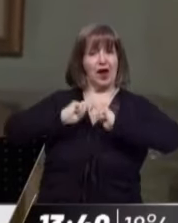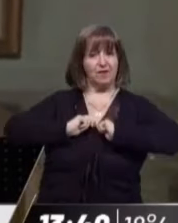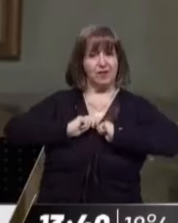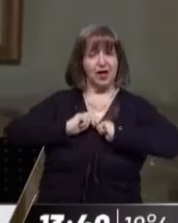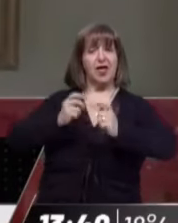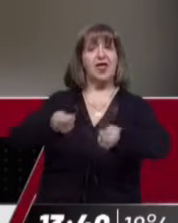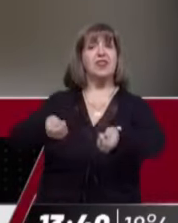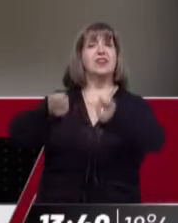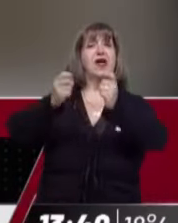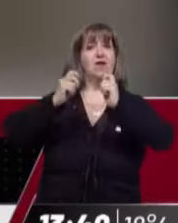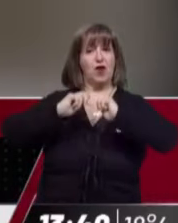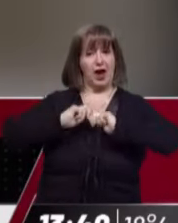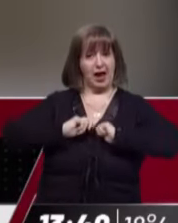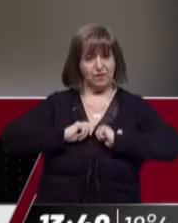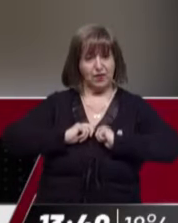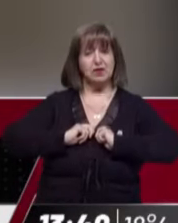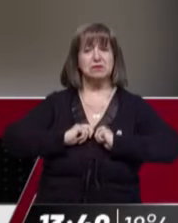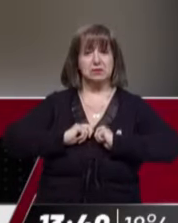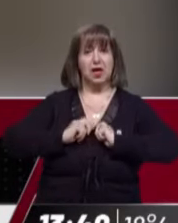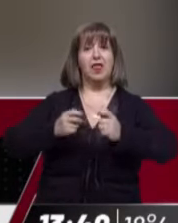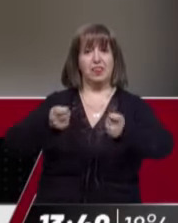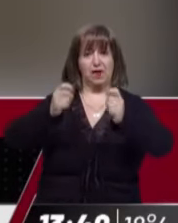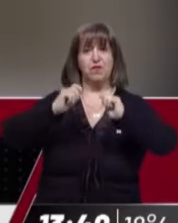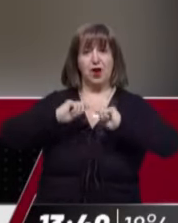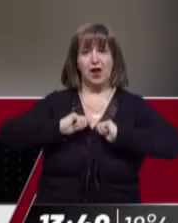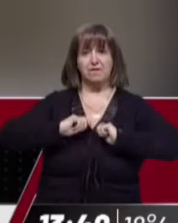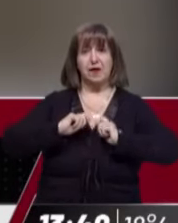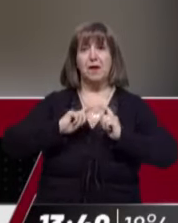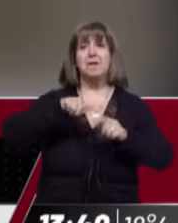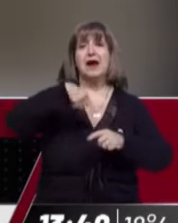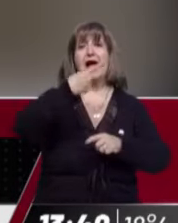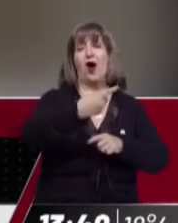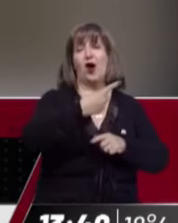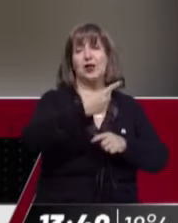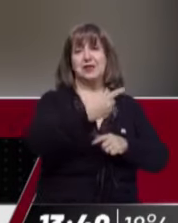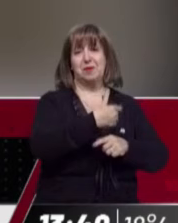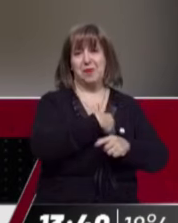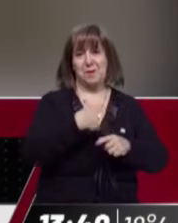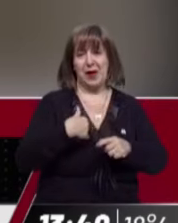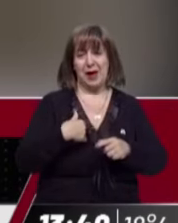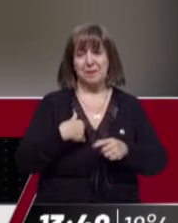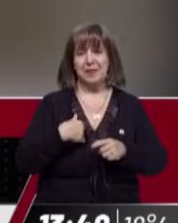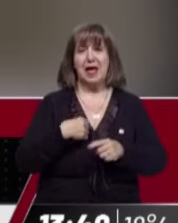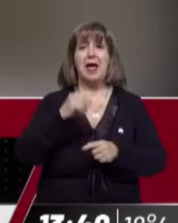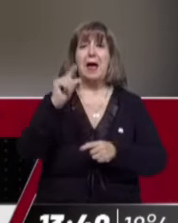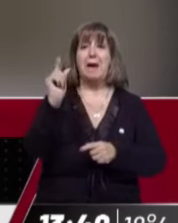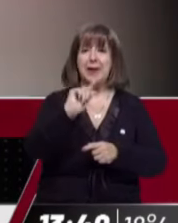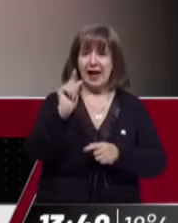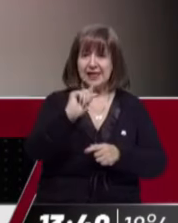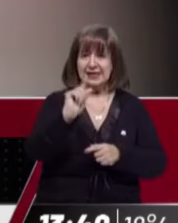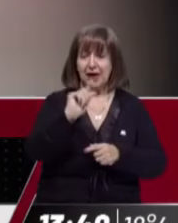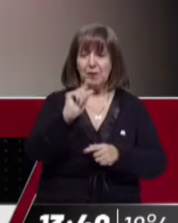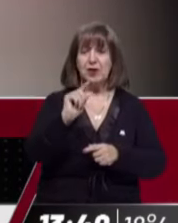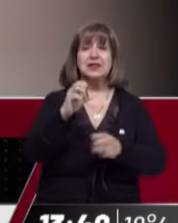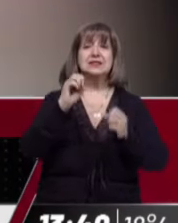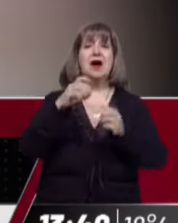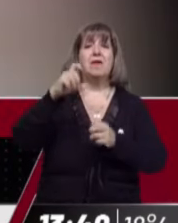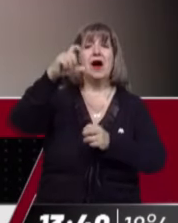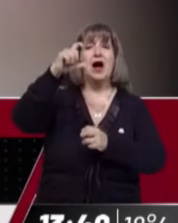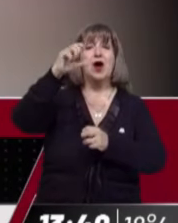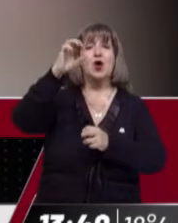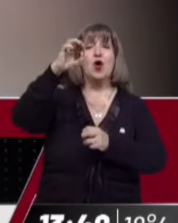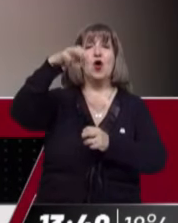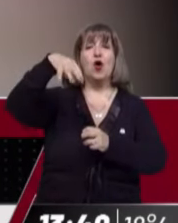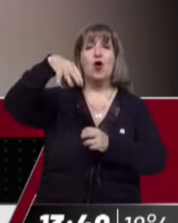venden chicos se venden eh recién este hemos estado viendo diversas